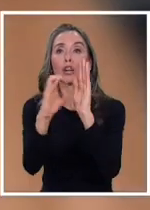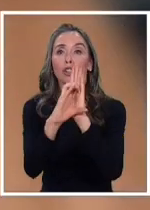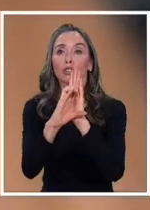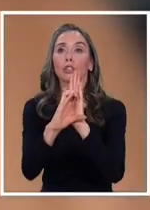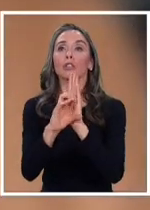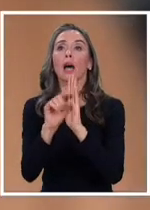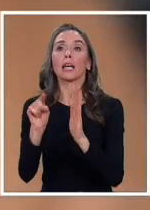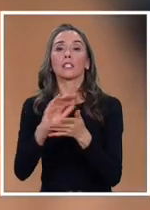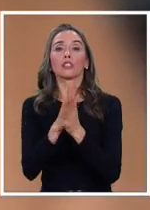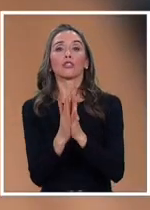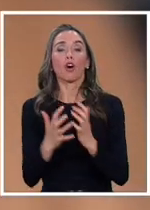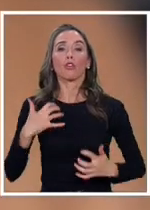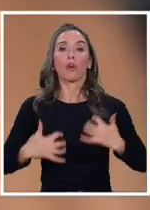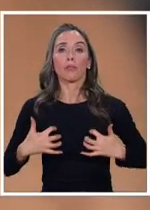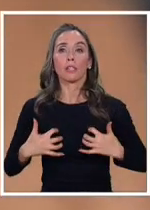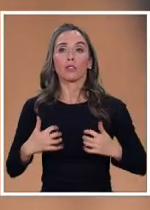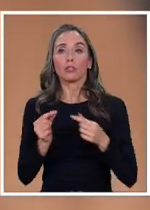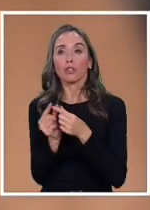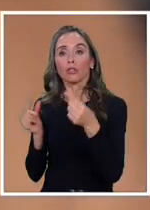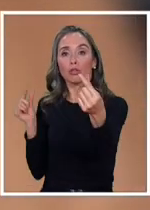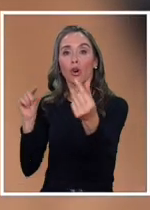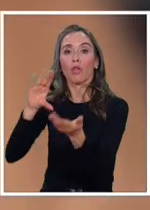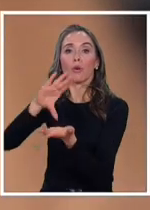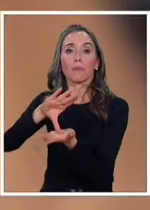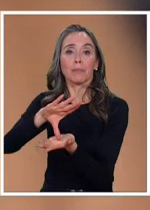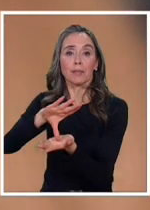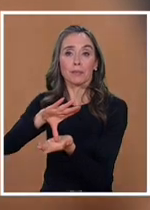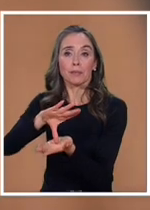el descontento a nivel país